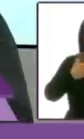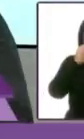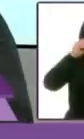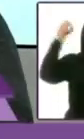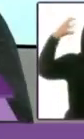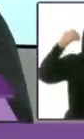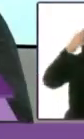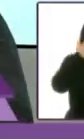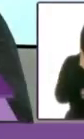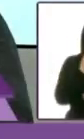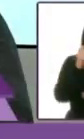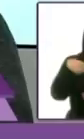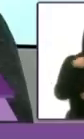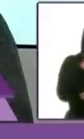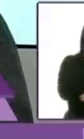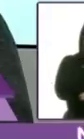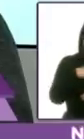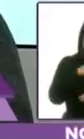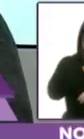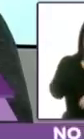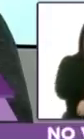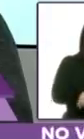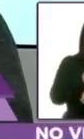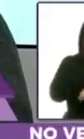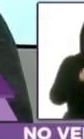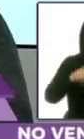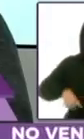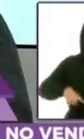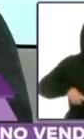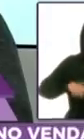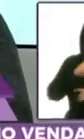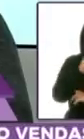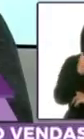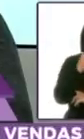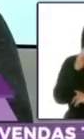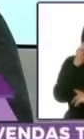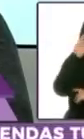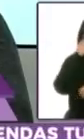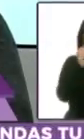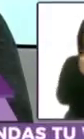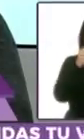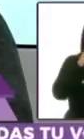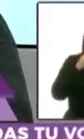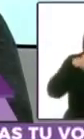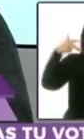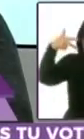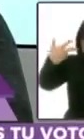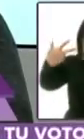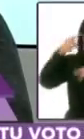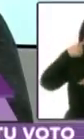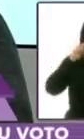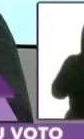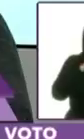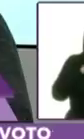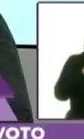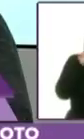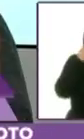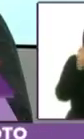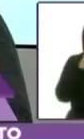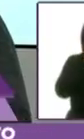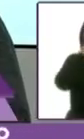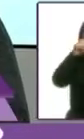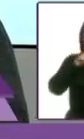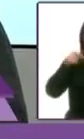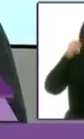Suárez del Real, pues es un asunto viejo, es un asunto de hace más de 15 años, en donde ya hubo sentencias, ya hubo